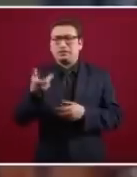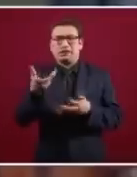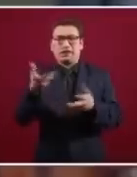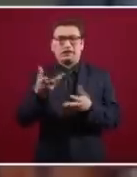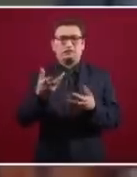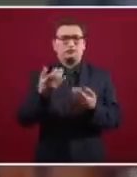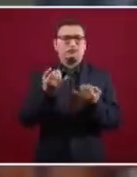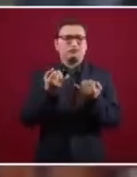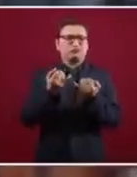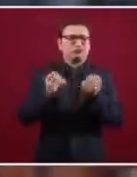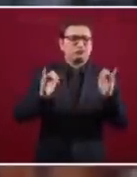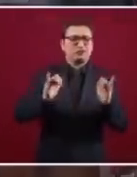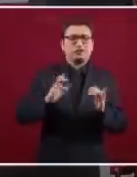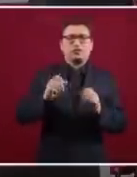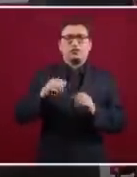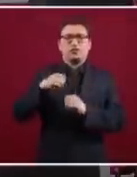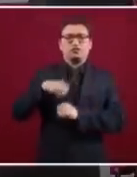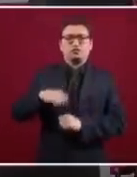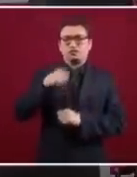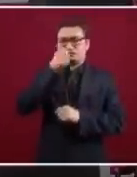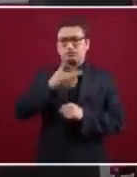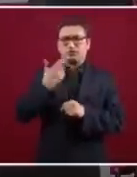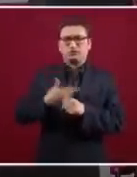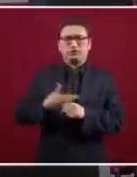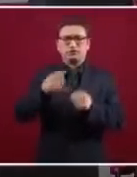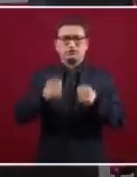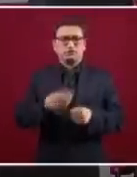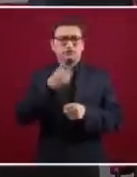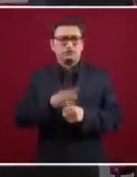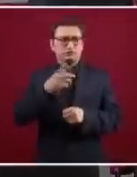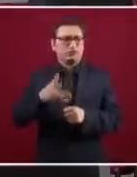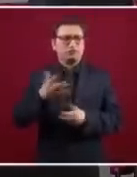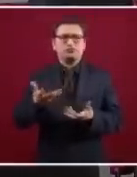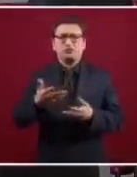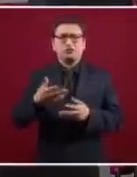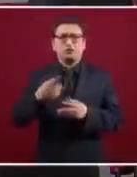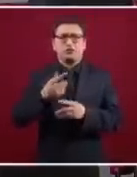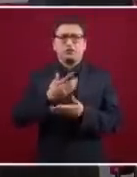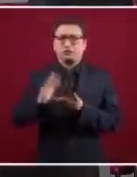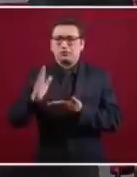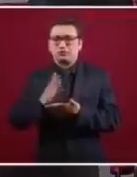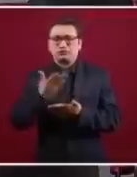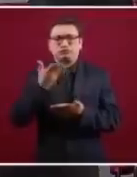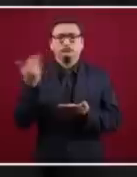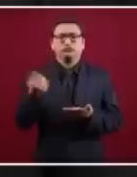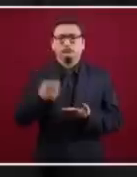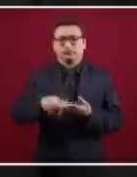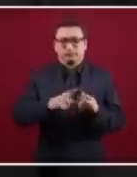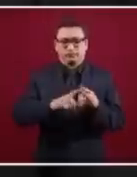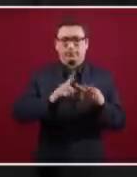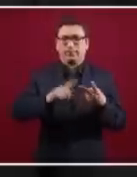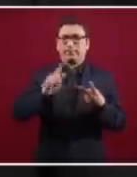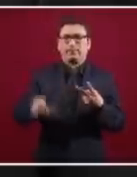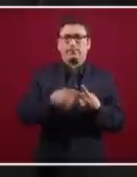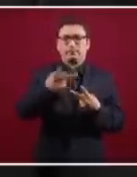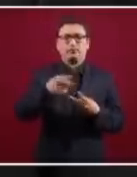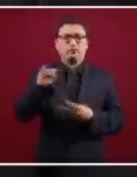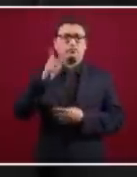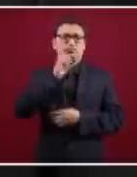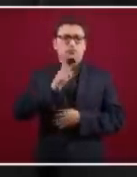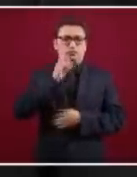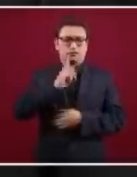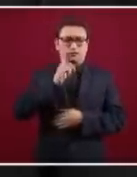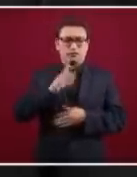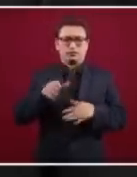independiente a la autoridad del señor secretario de seguridad pública y la última tiene que ver con una mujer piloto de interjet